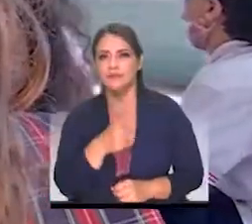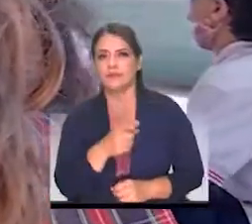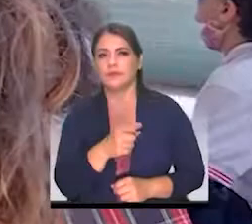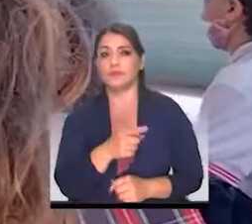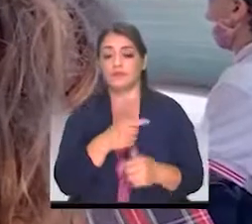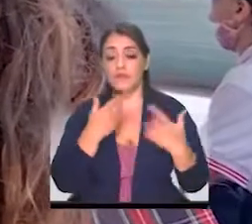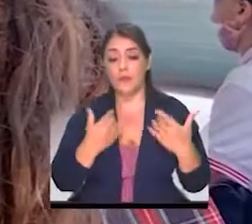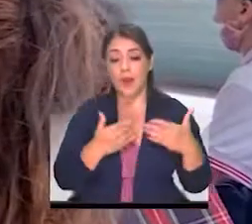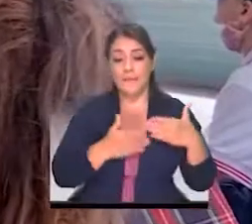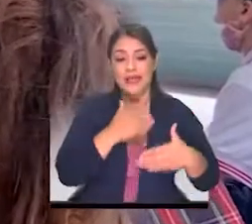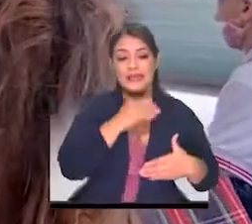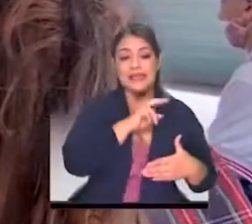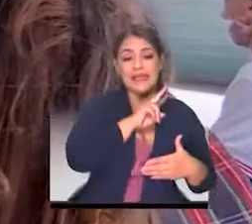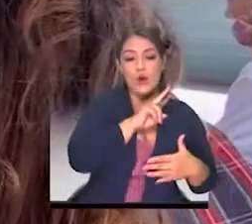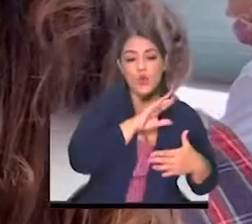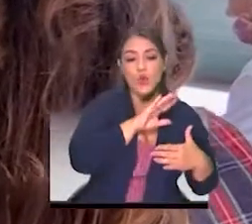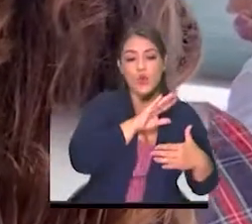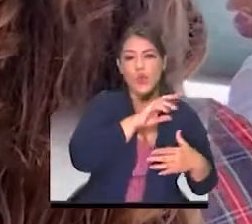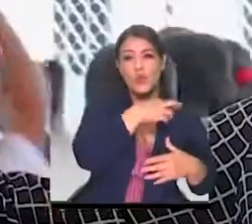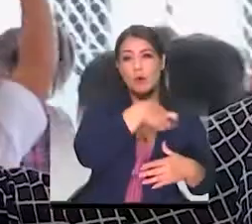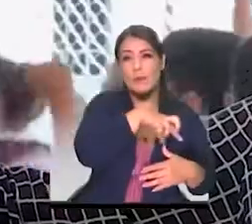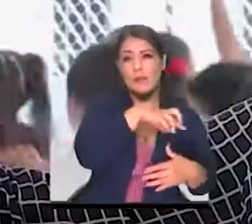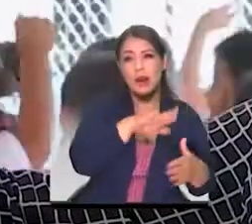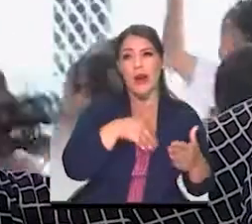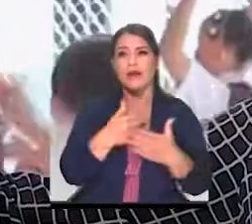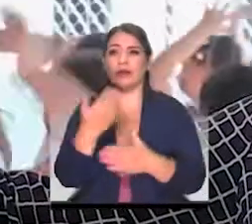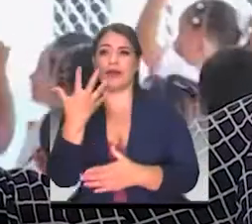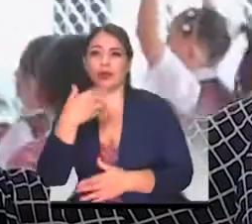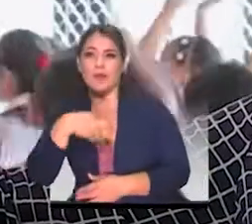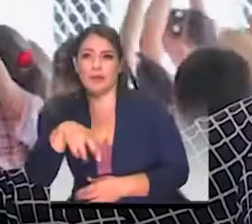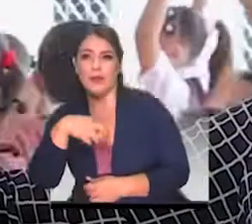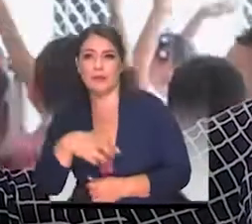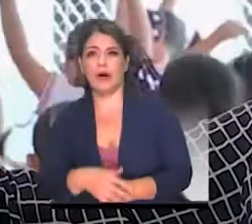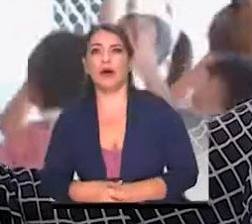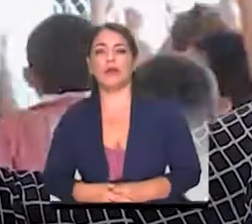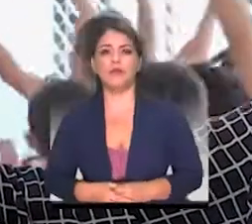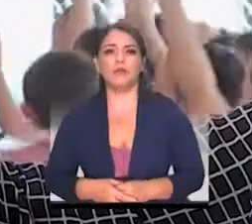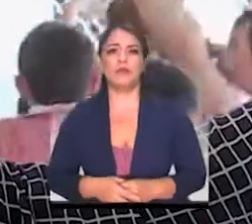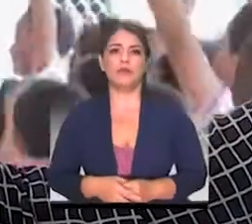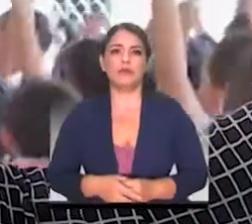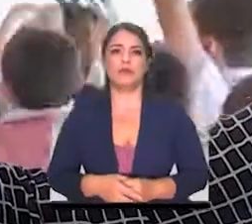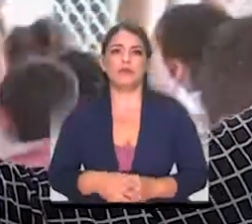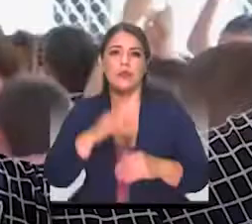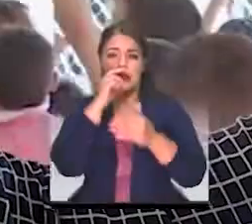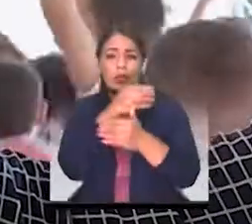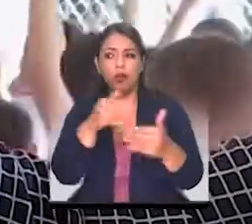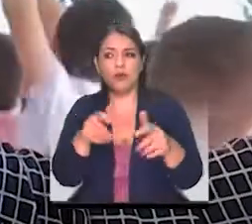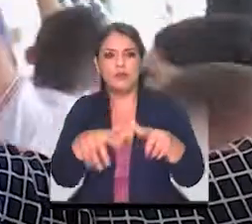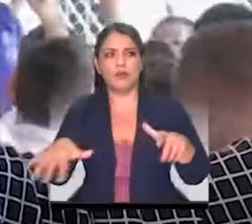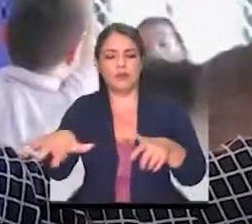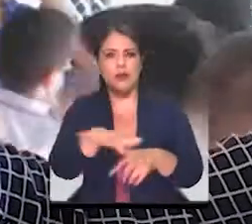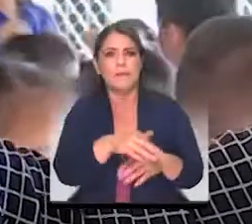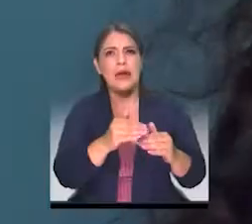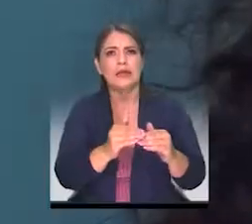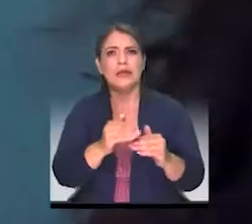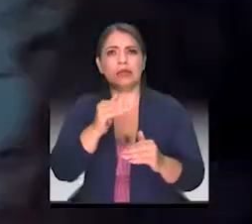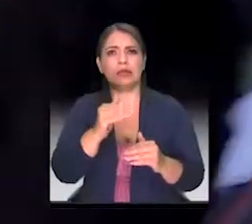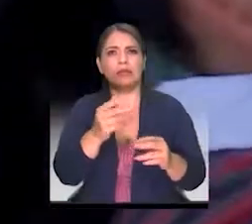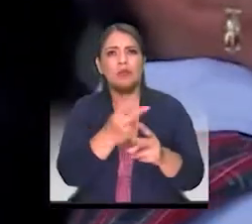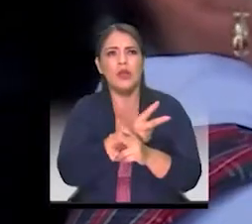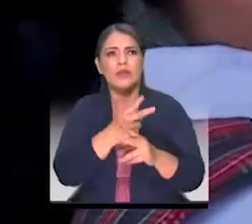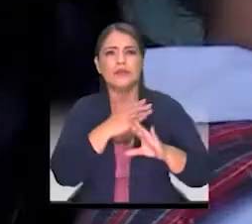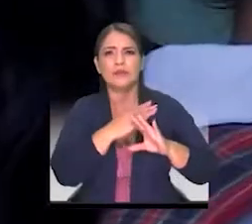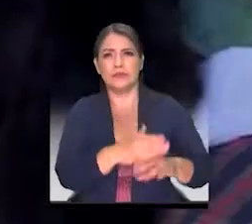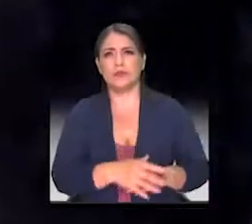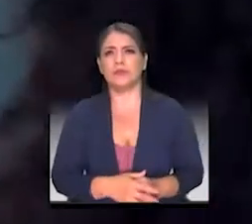desde segundo grado a quinto de primaria, porque estos vemos de que son los más influenciados para este tema.